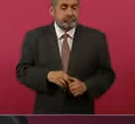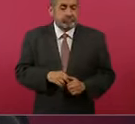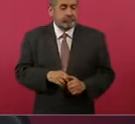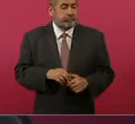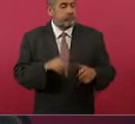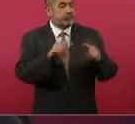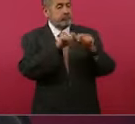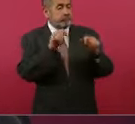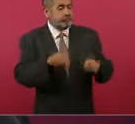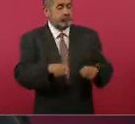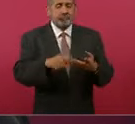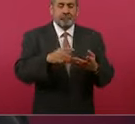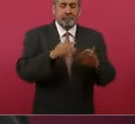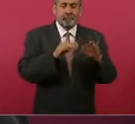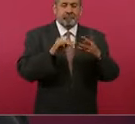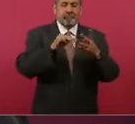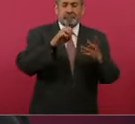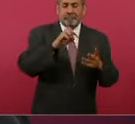doctores